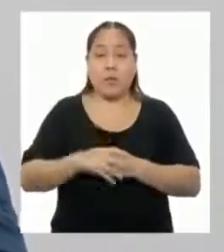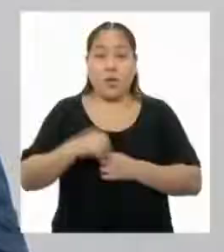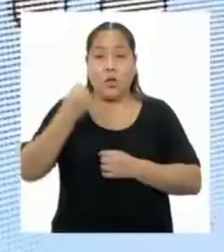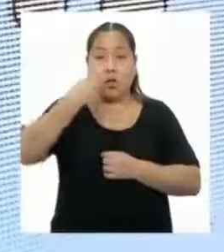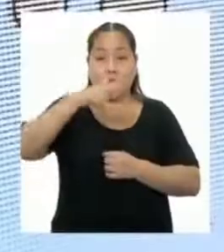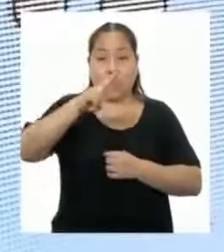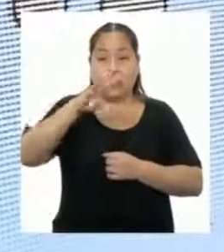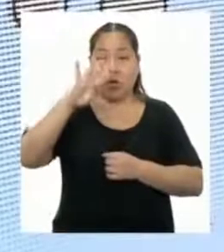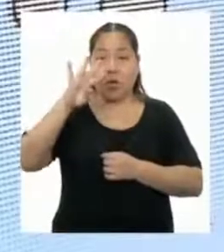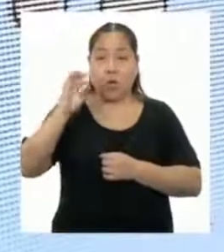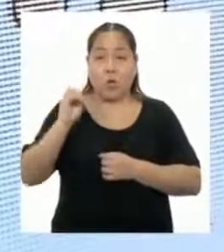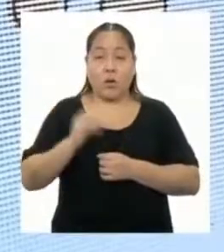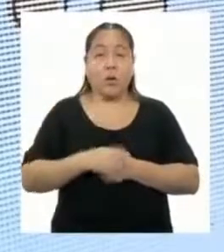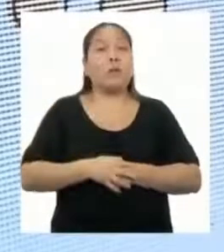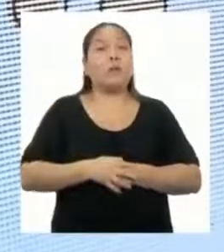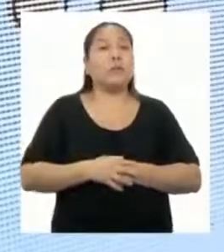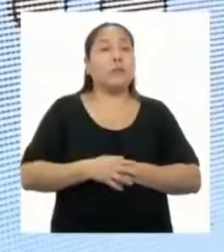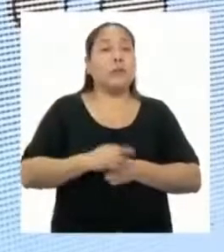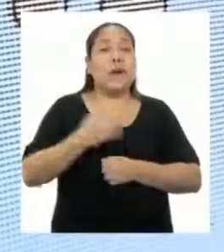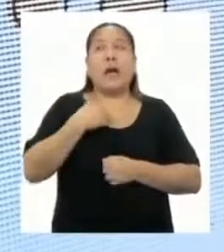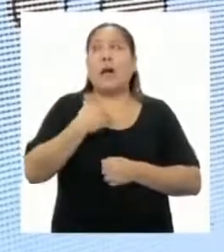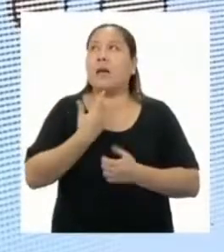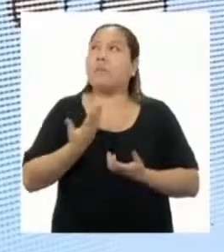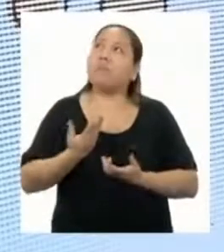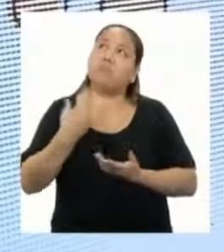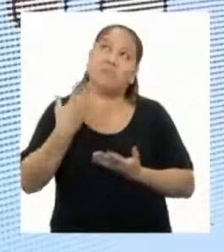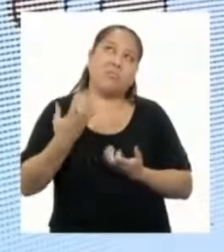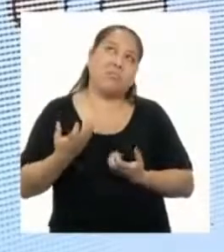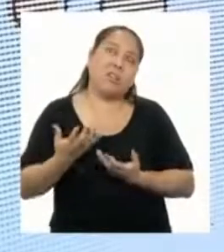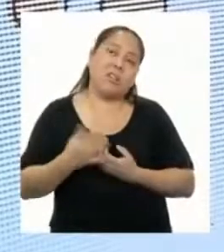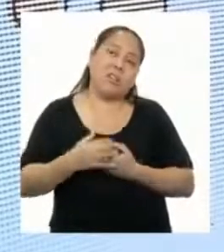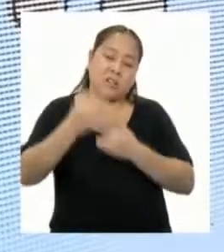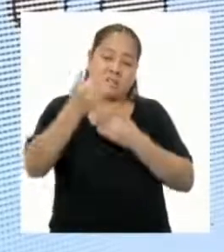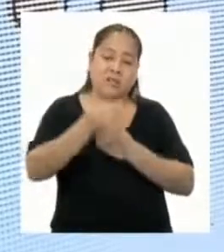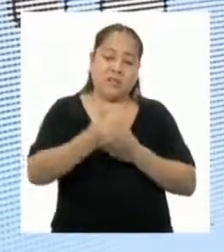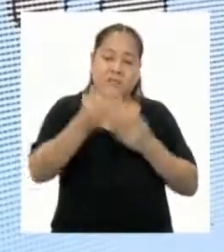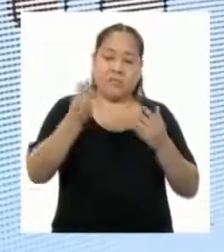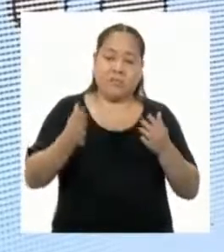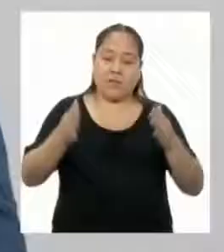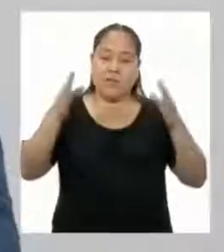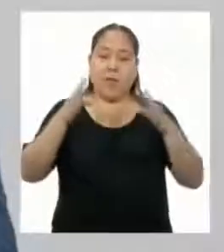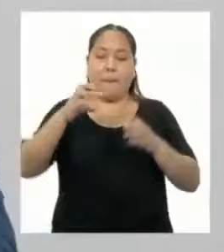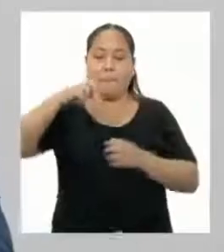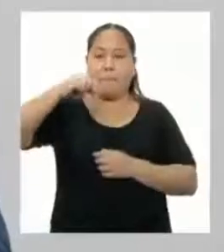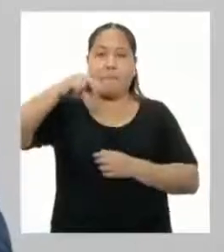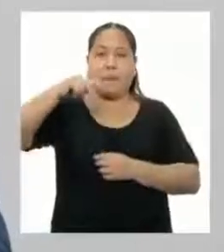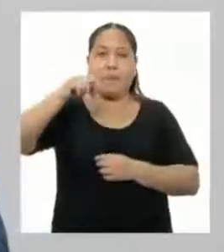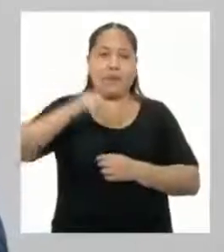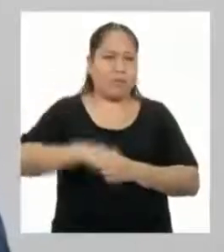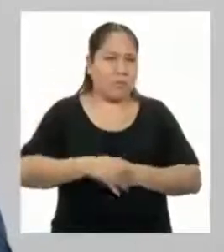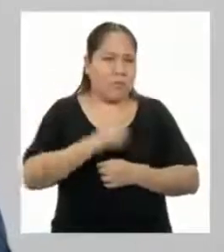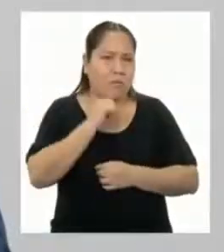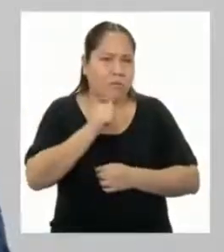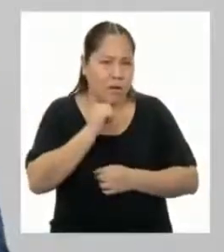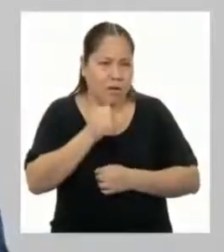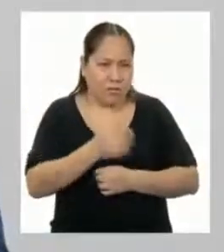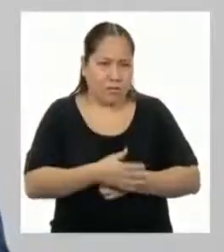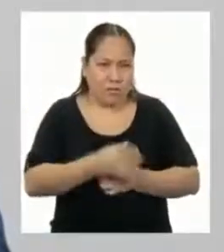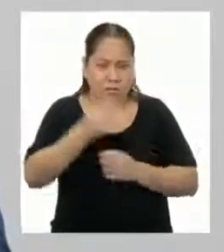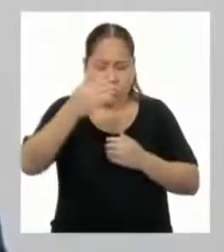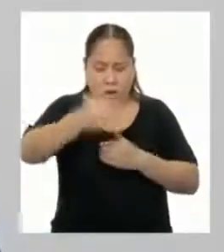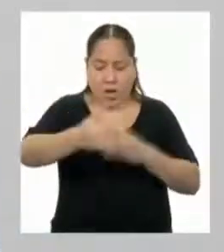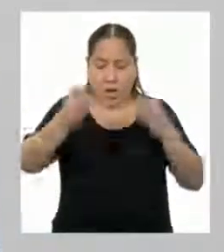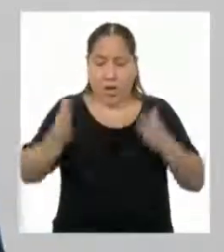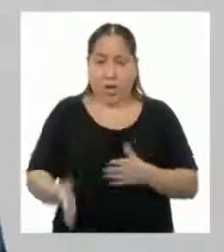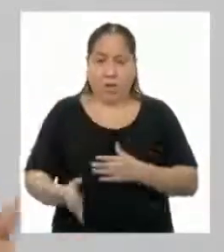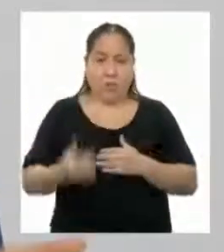40. Ay, ¿y yo que quería hacer mis cajas con forma de prisma pentagonal? Pero si todavía quieres una